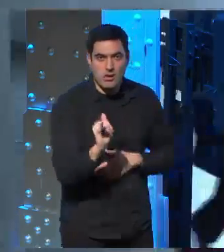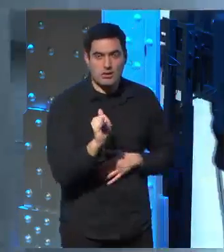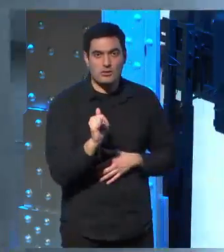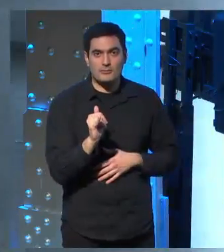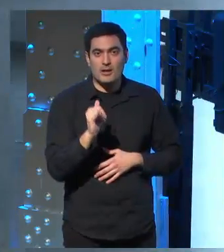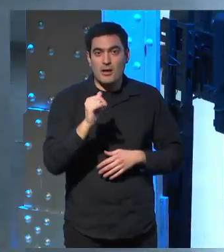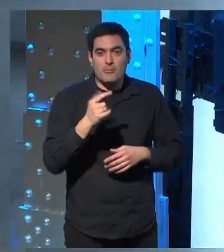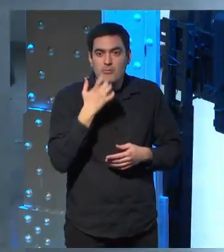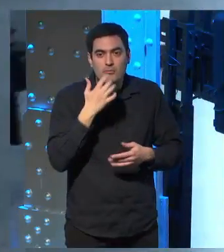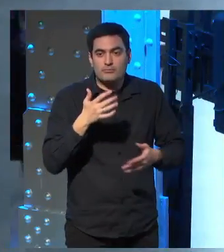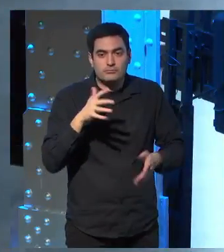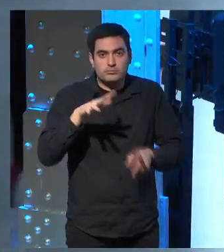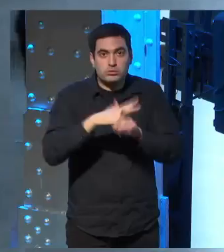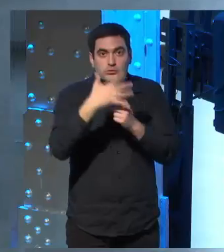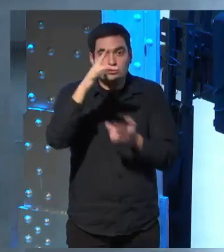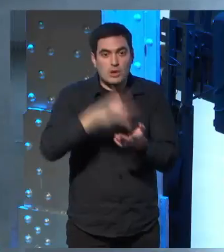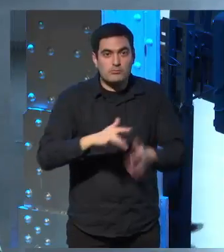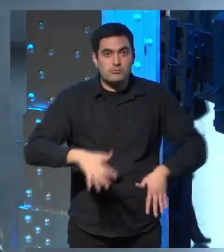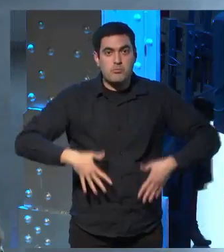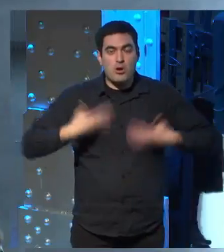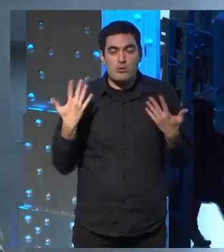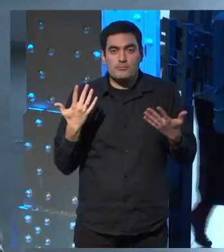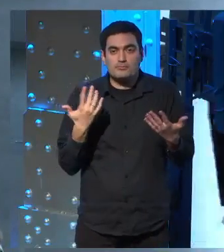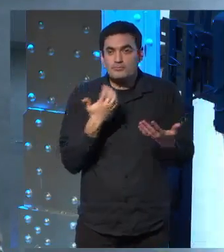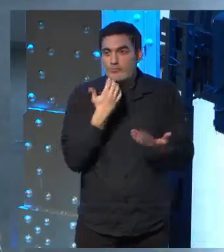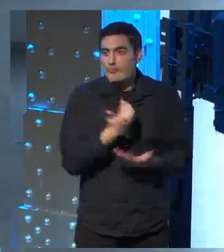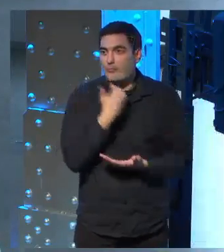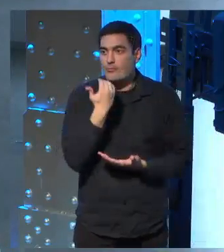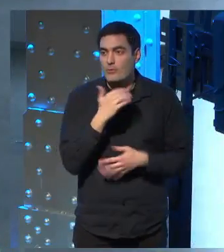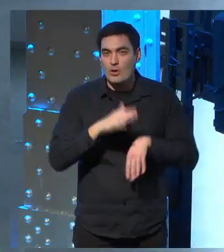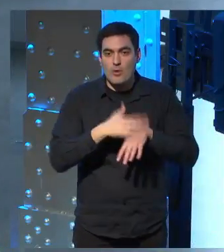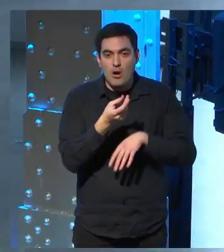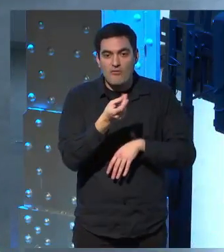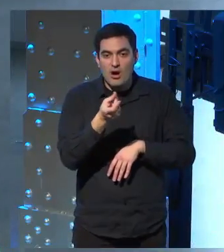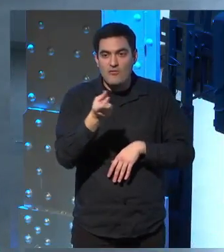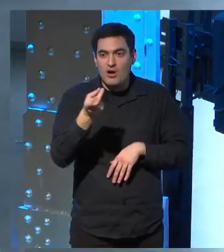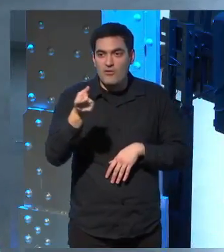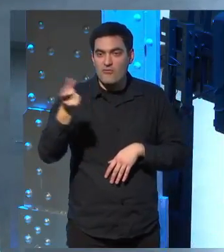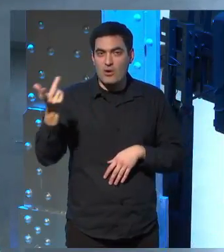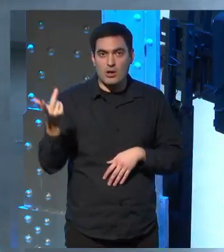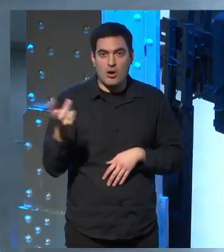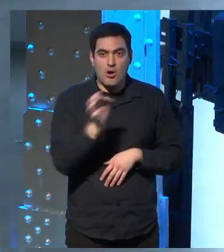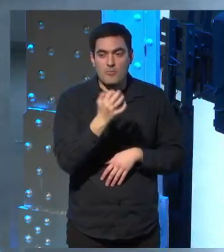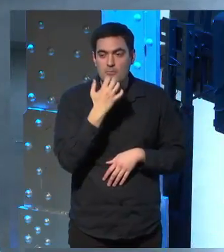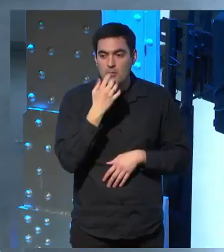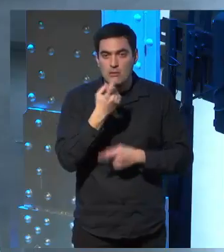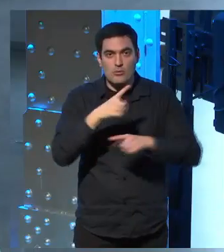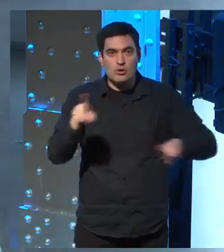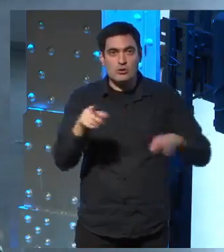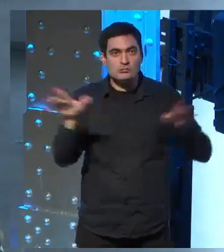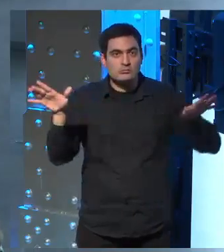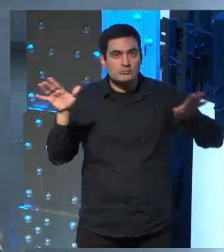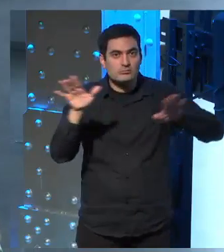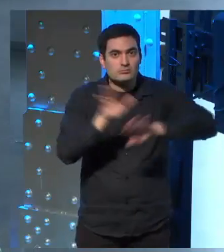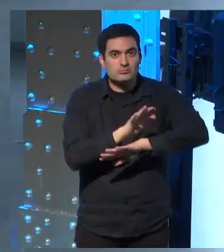romántico, y de pronto salta a una fuga extraordinaria, o de pronto llega a esas músicas